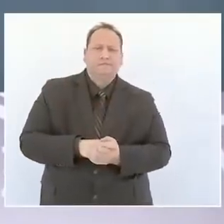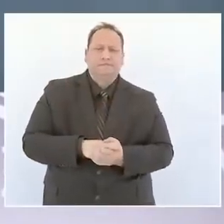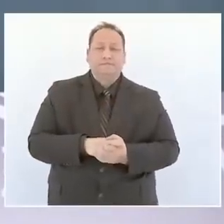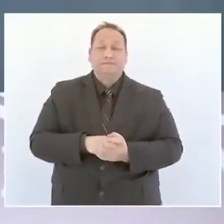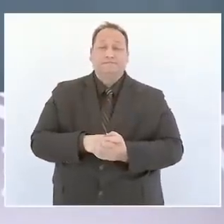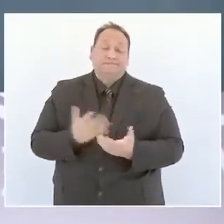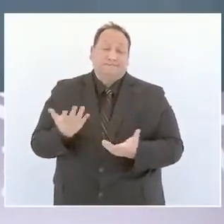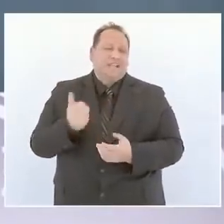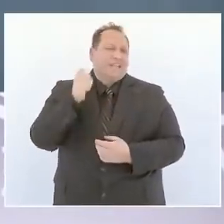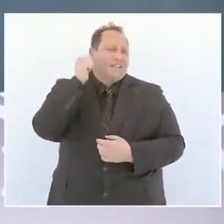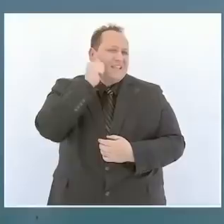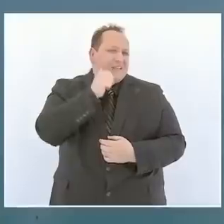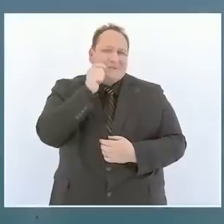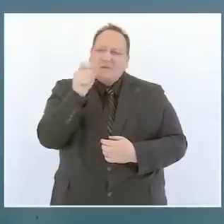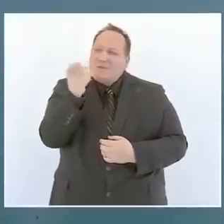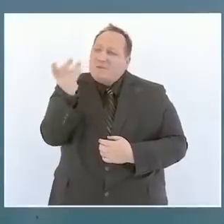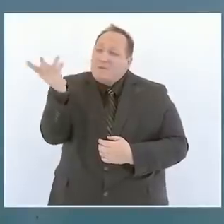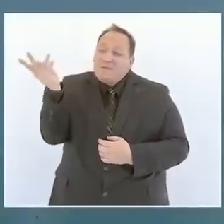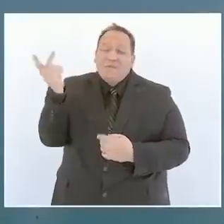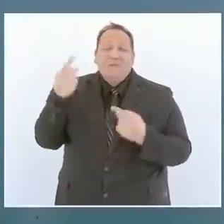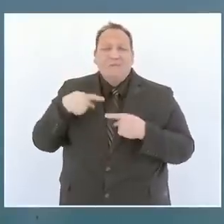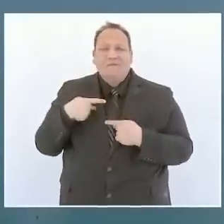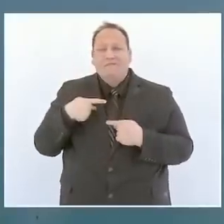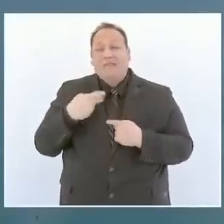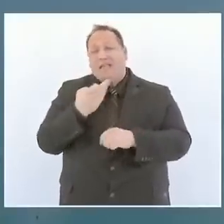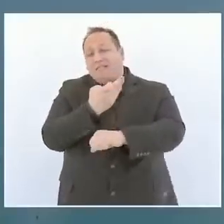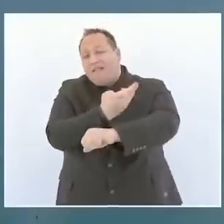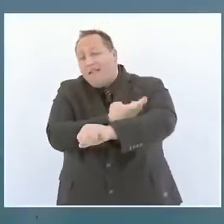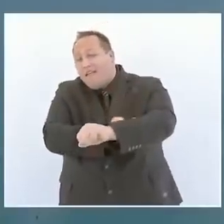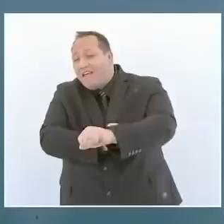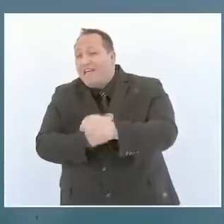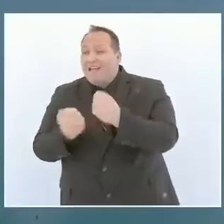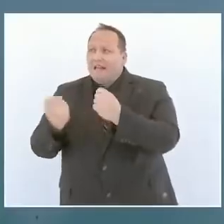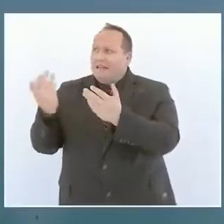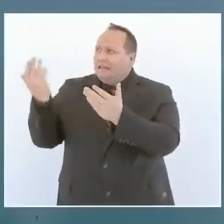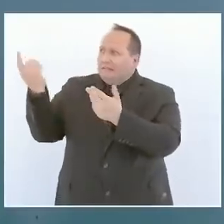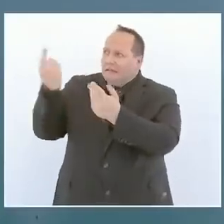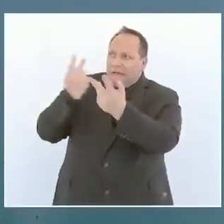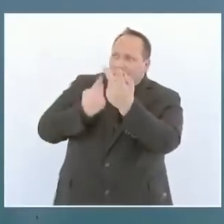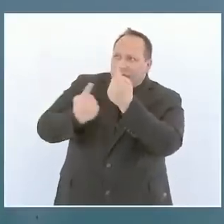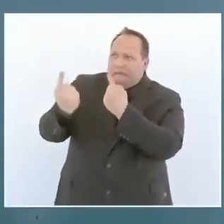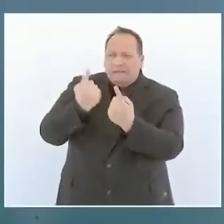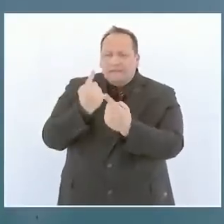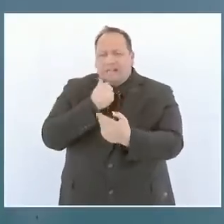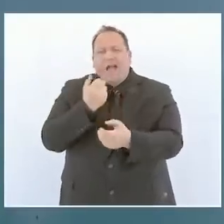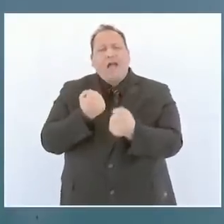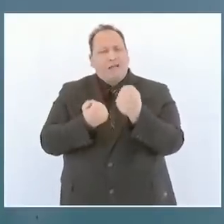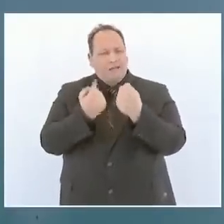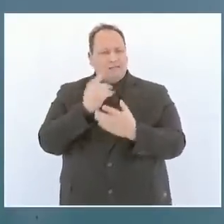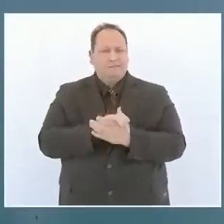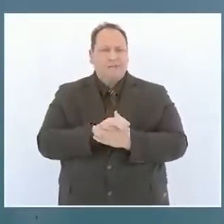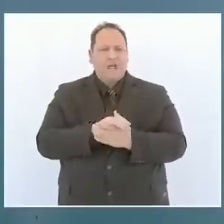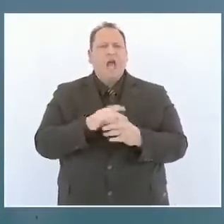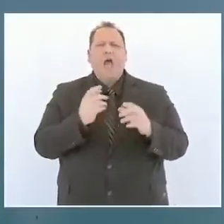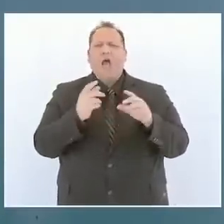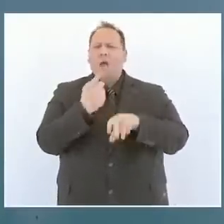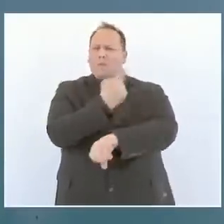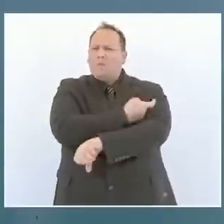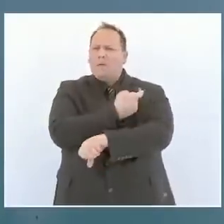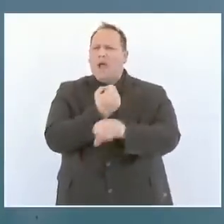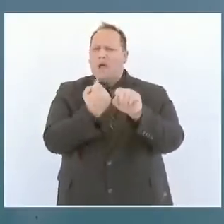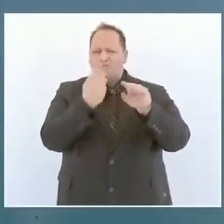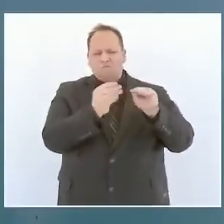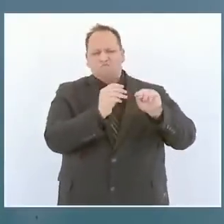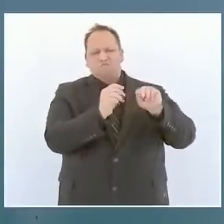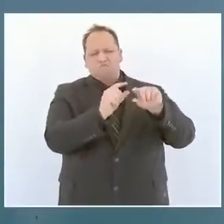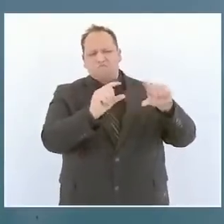que siempre se tardan en llegar. Hay una reserva de vacunas,